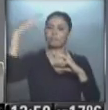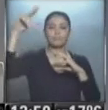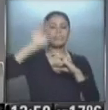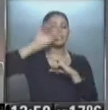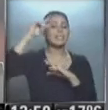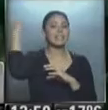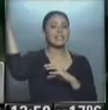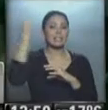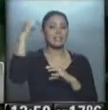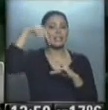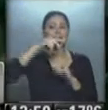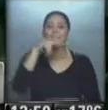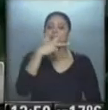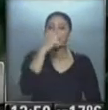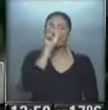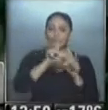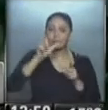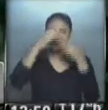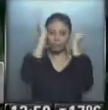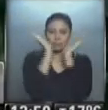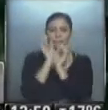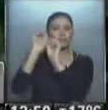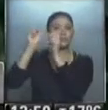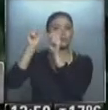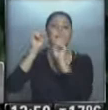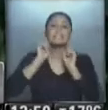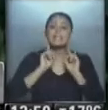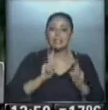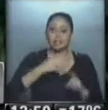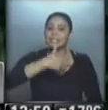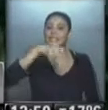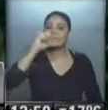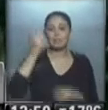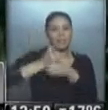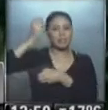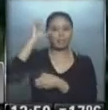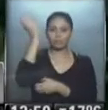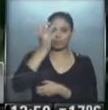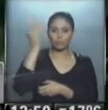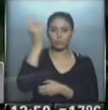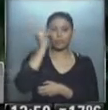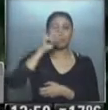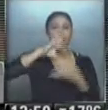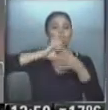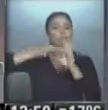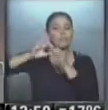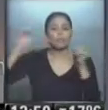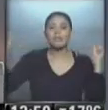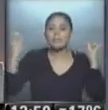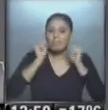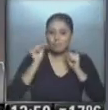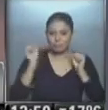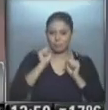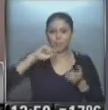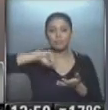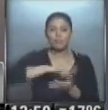solo para llevar a los tres tripulantes que deben permanecer allí un tiempo, sino también a la antorcha olímpica perteneciente a los Juegos de Invierno organizados